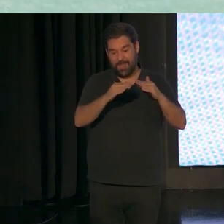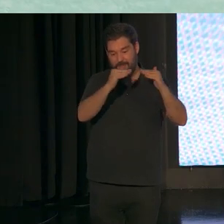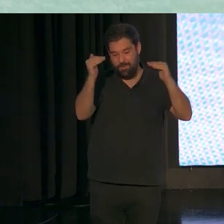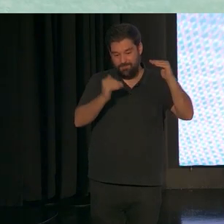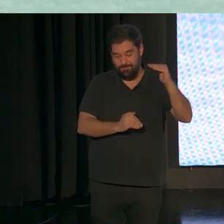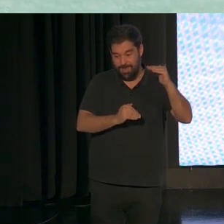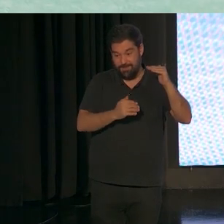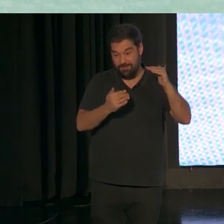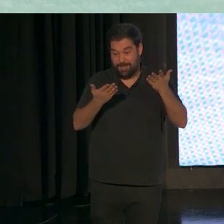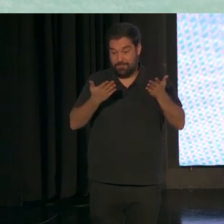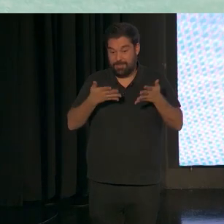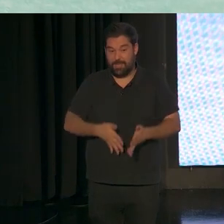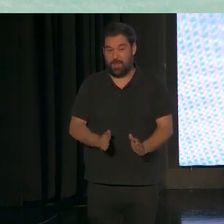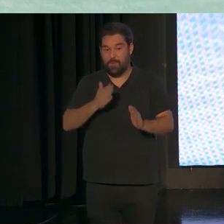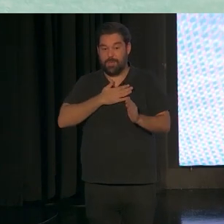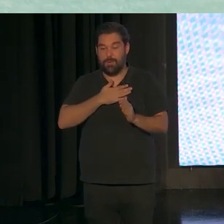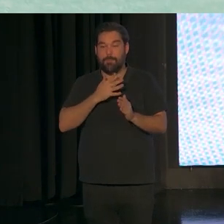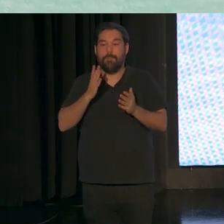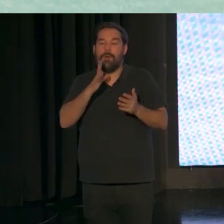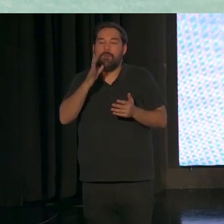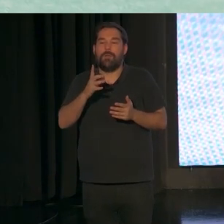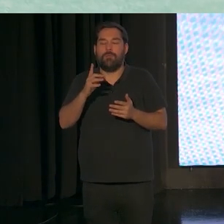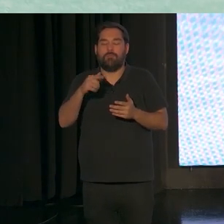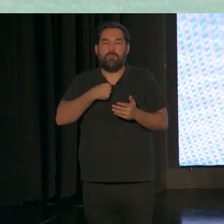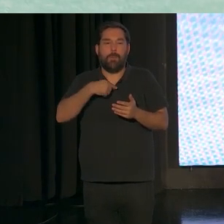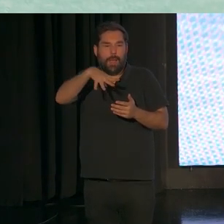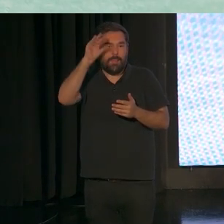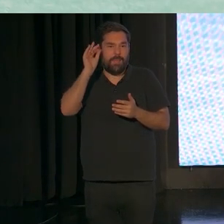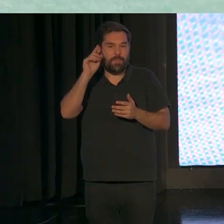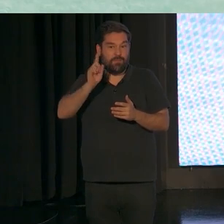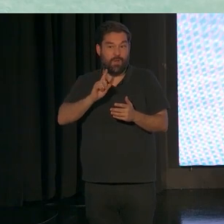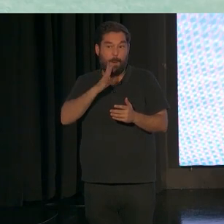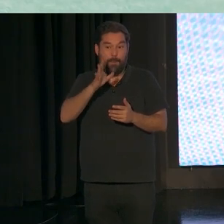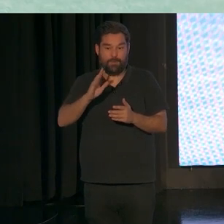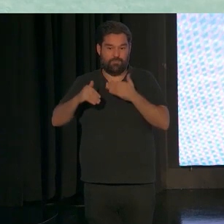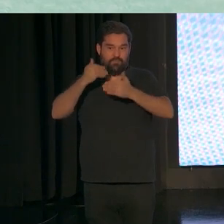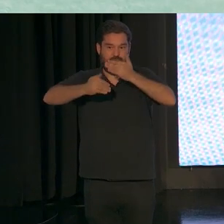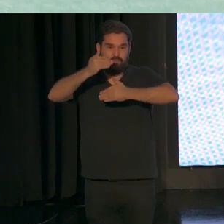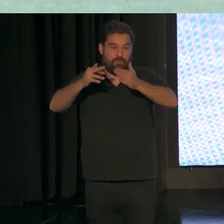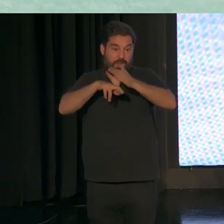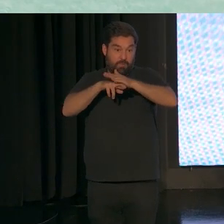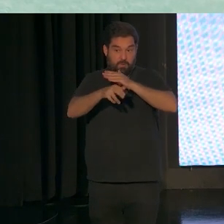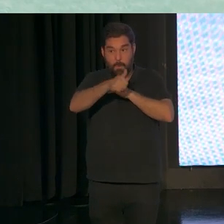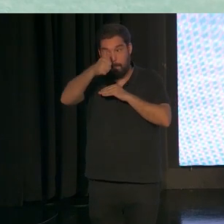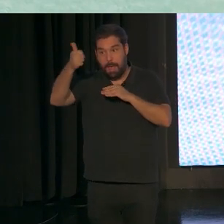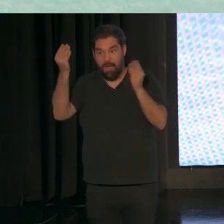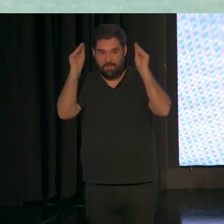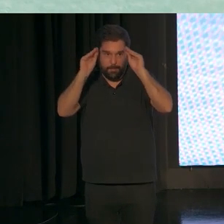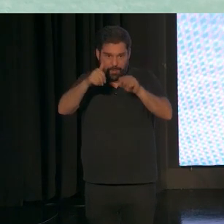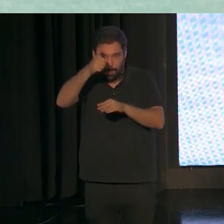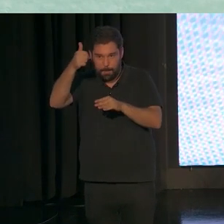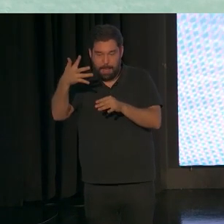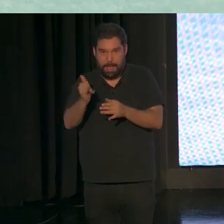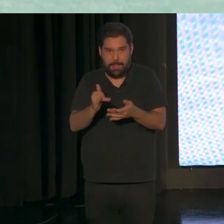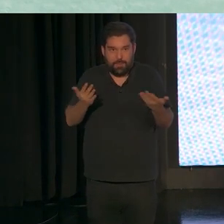no lo entiendo porque ahora después de todos estos años hay muchos más recursos y se supone que hay mucha más formación así que